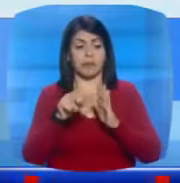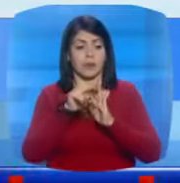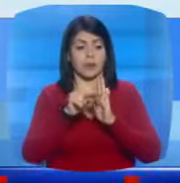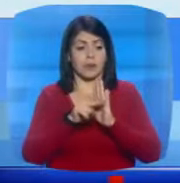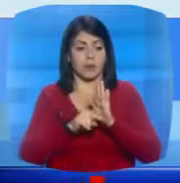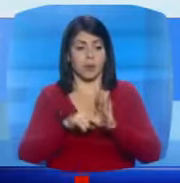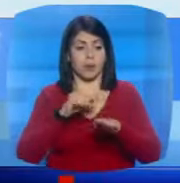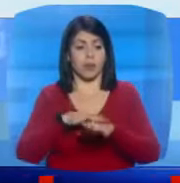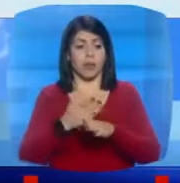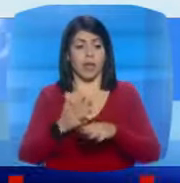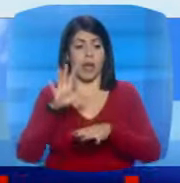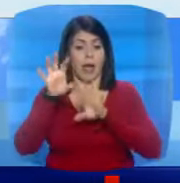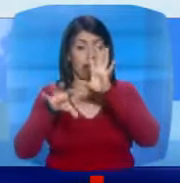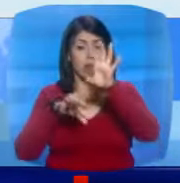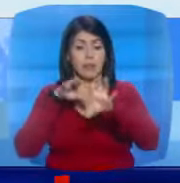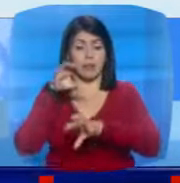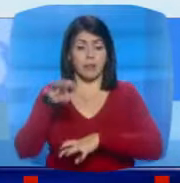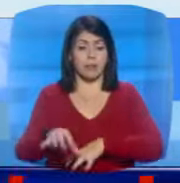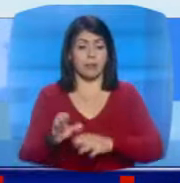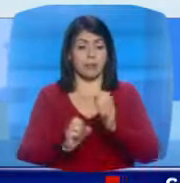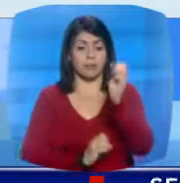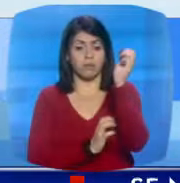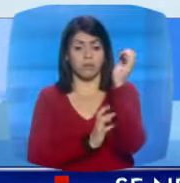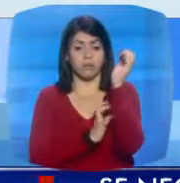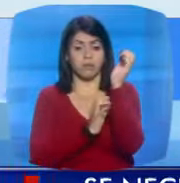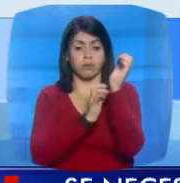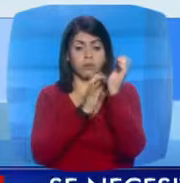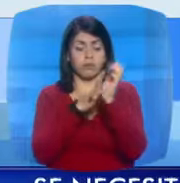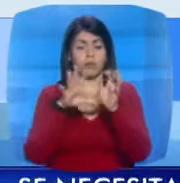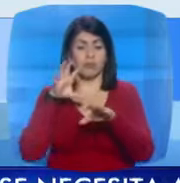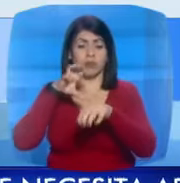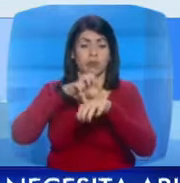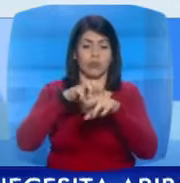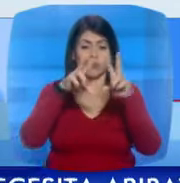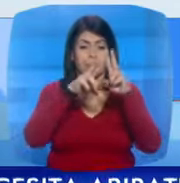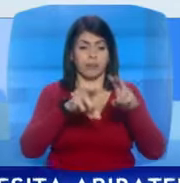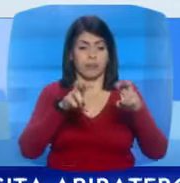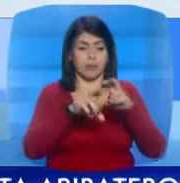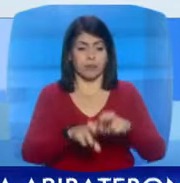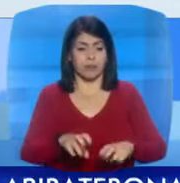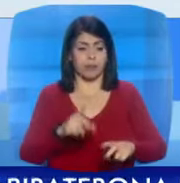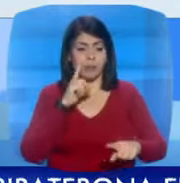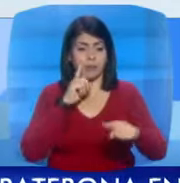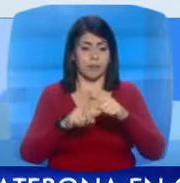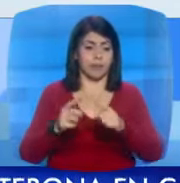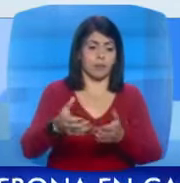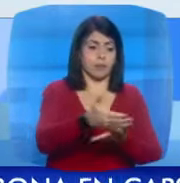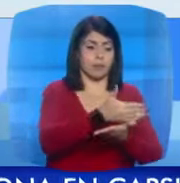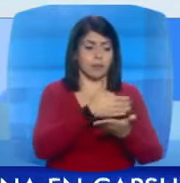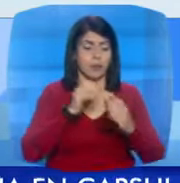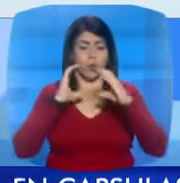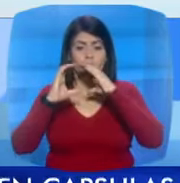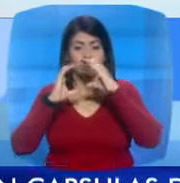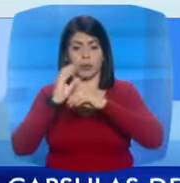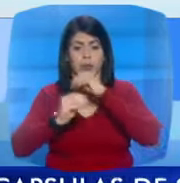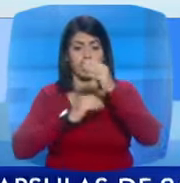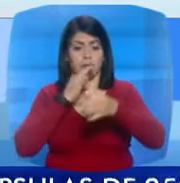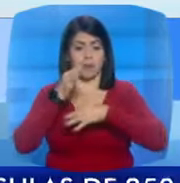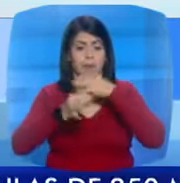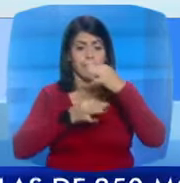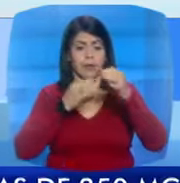medida debido a que los animales que la ardilla mordió a uno de los investigadores durante su incautación. Mediante un comunicado